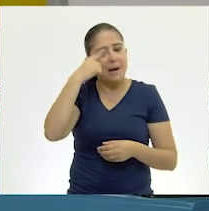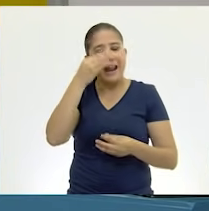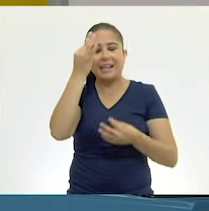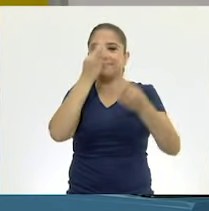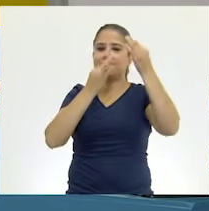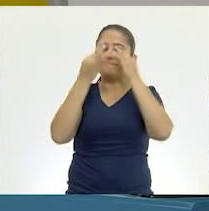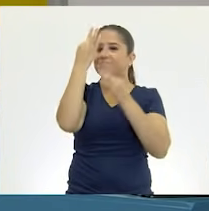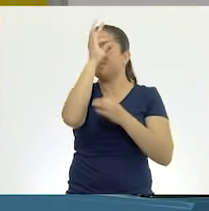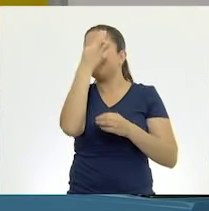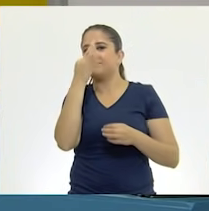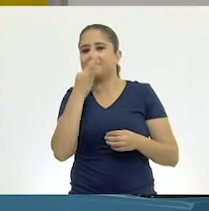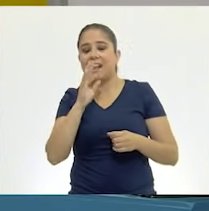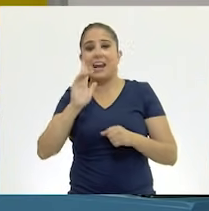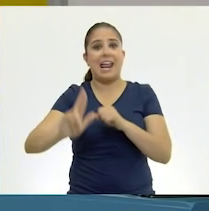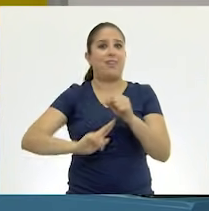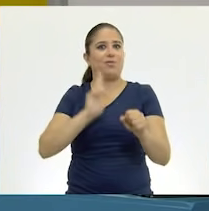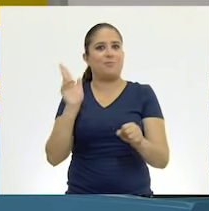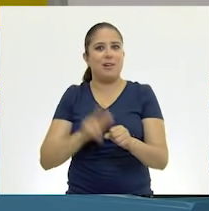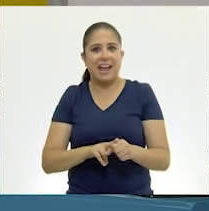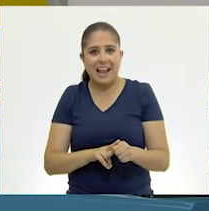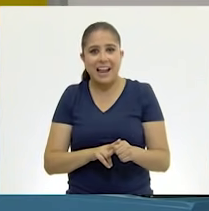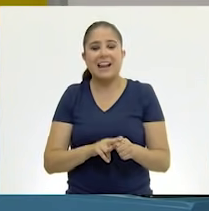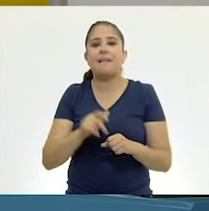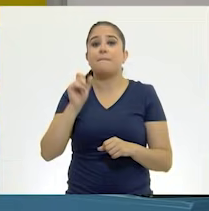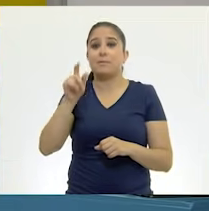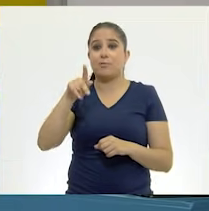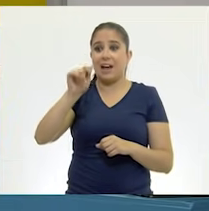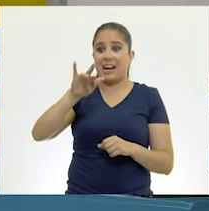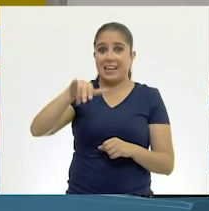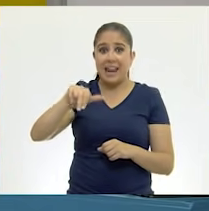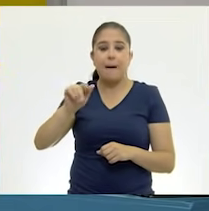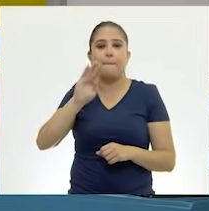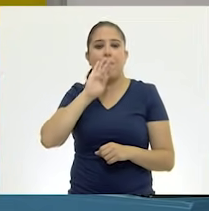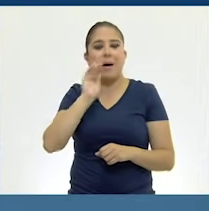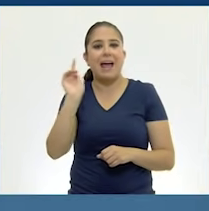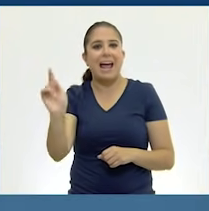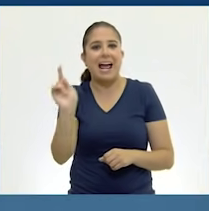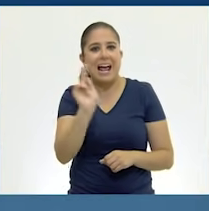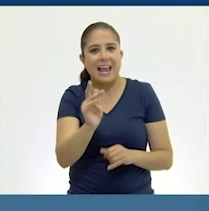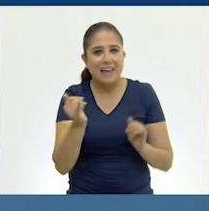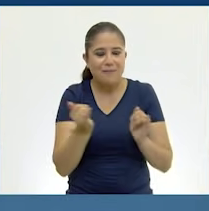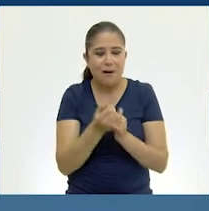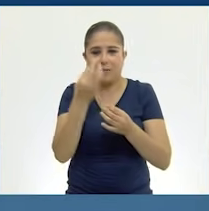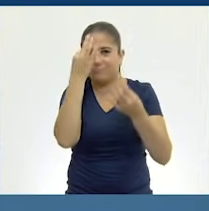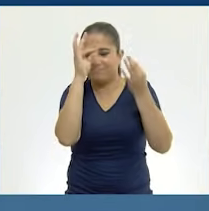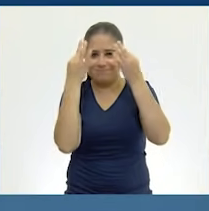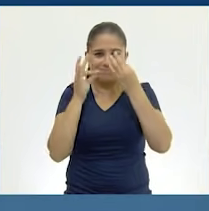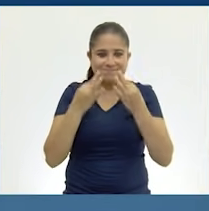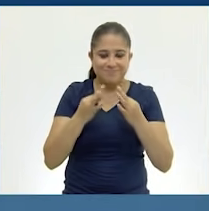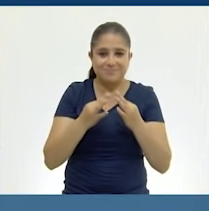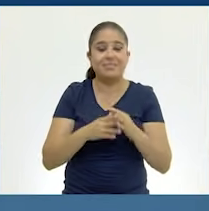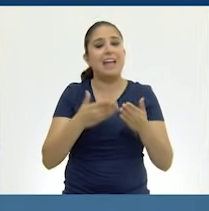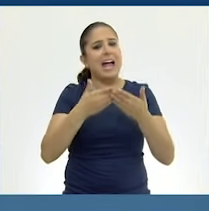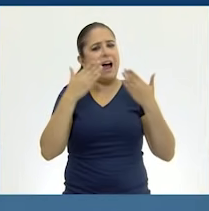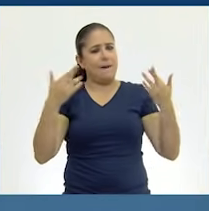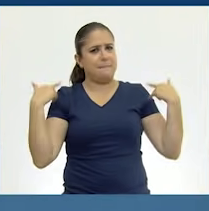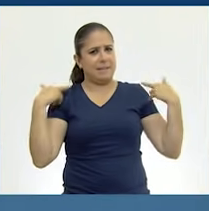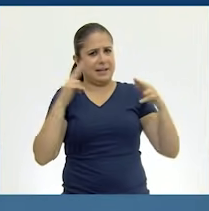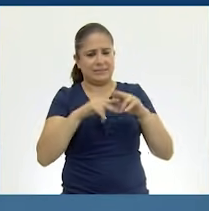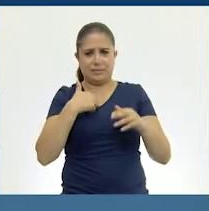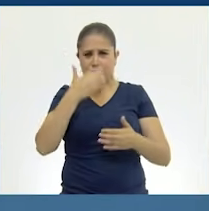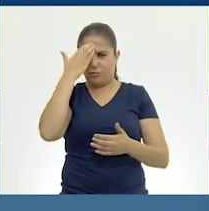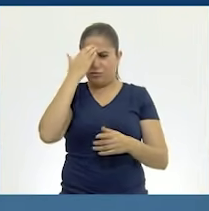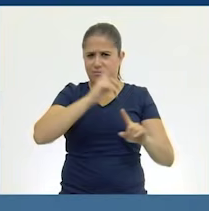más guapas con productos naturales, así como Karina y su mamá. Maestra, ahora que conocí